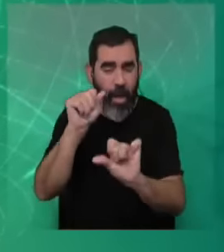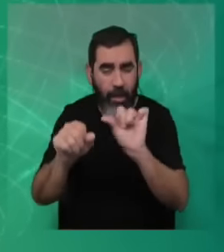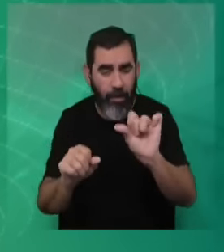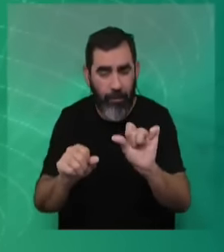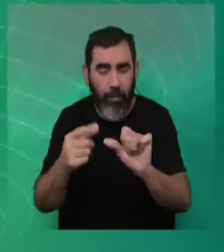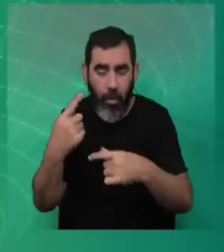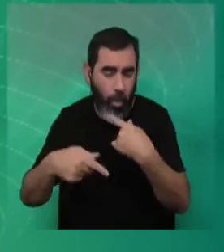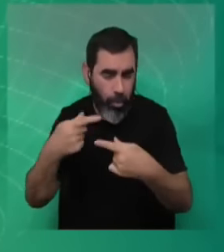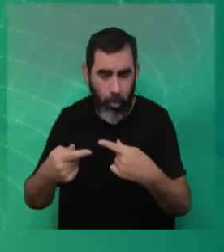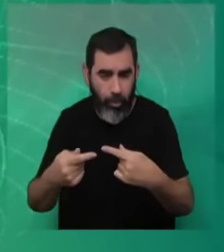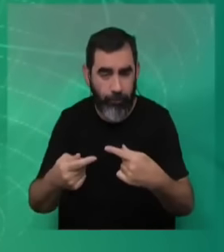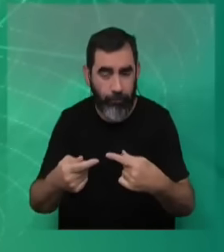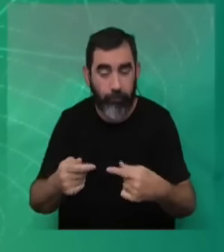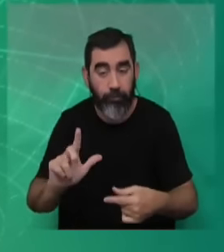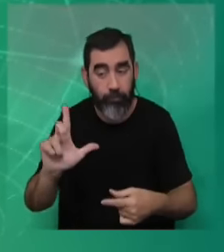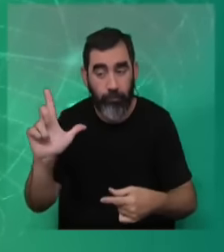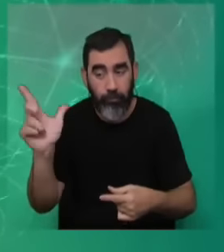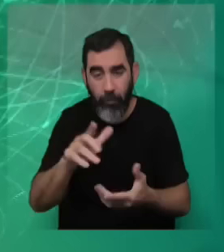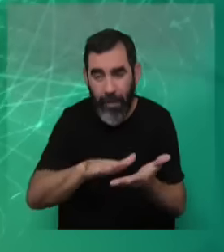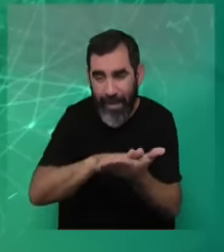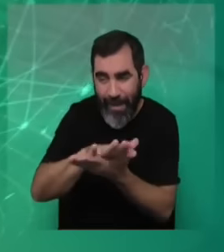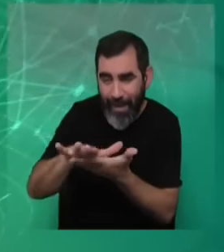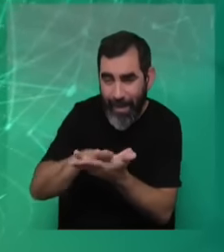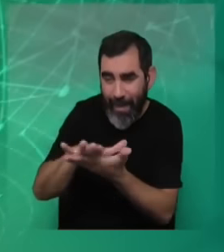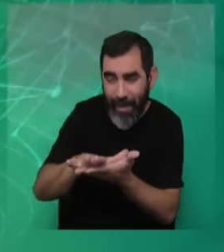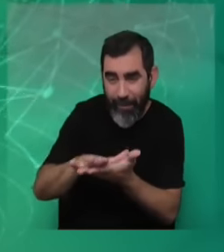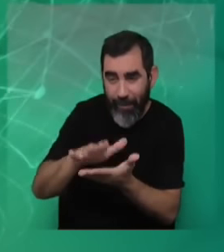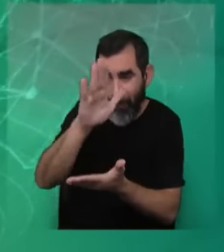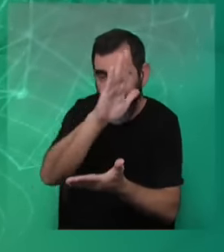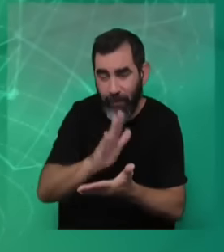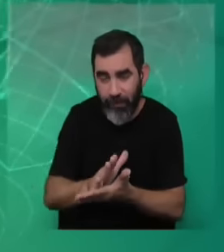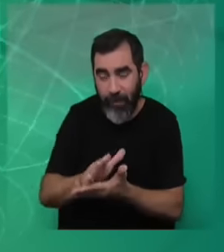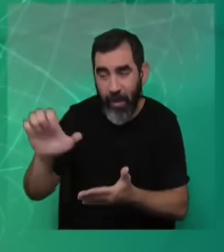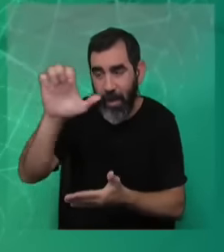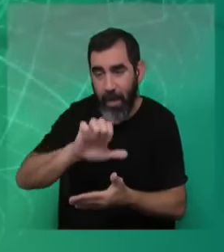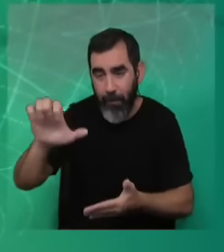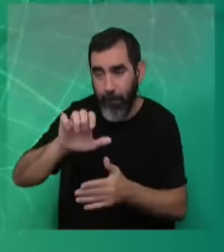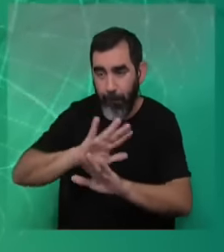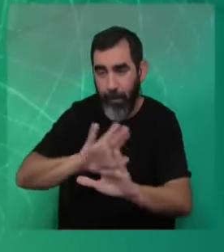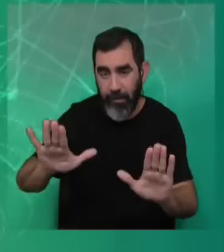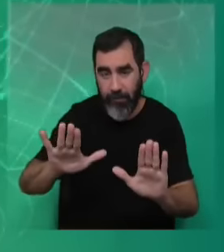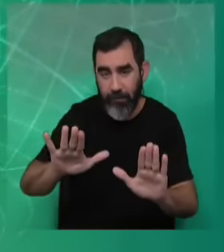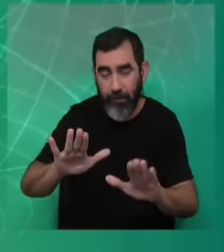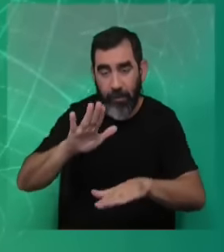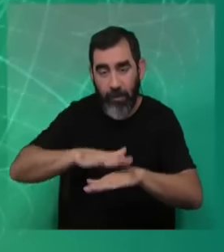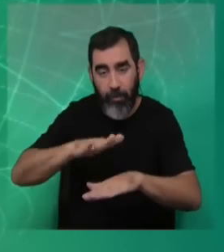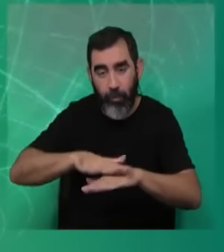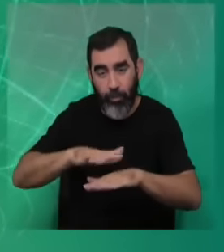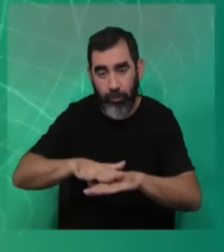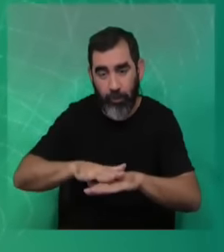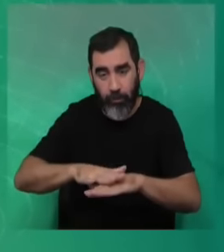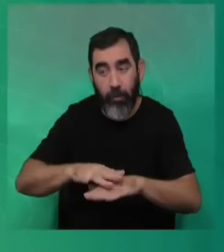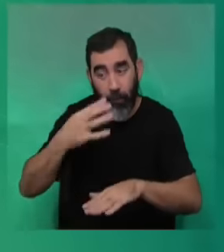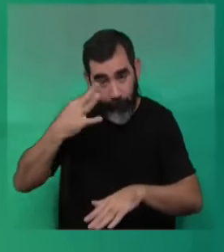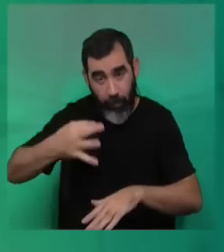siguió no hubo nadie en natal de la aerolíneas que se haga cargo Eso sí tiene